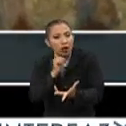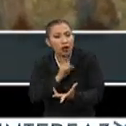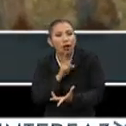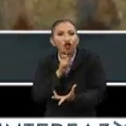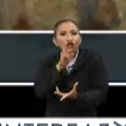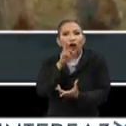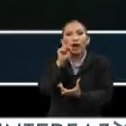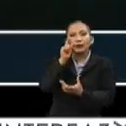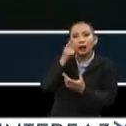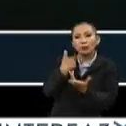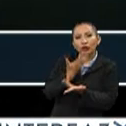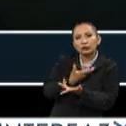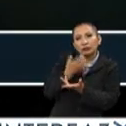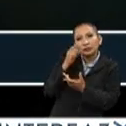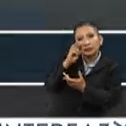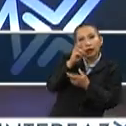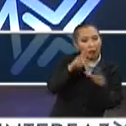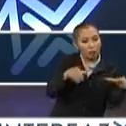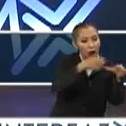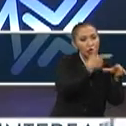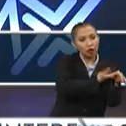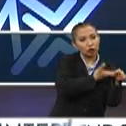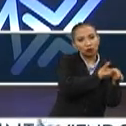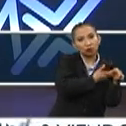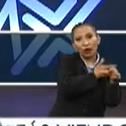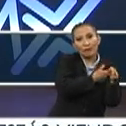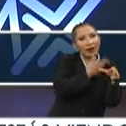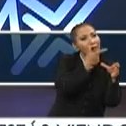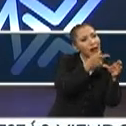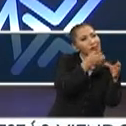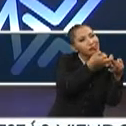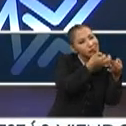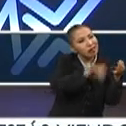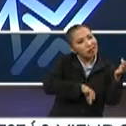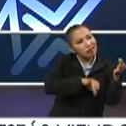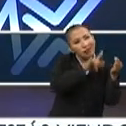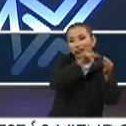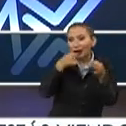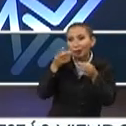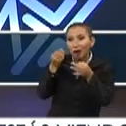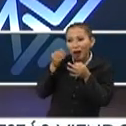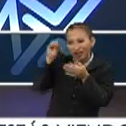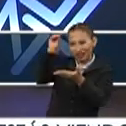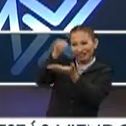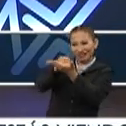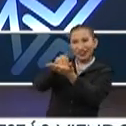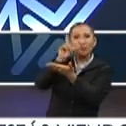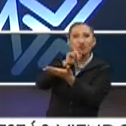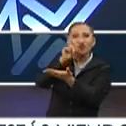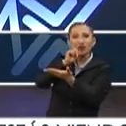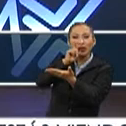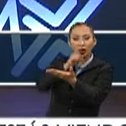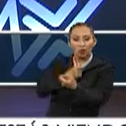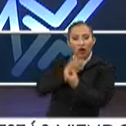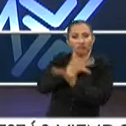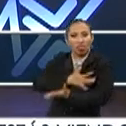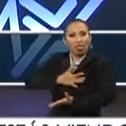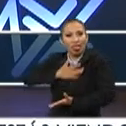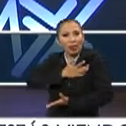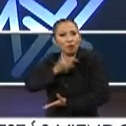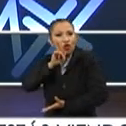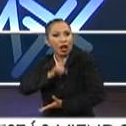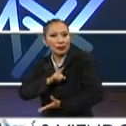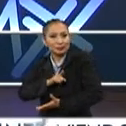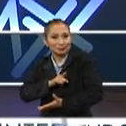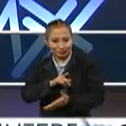al doctor Atl, que era vulcanólogo y que además supo ver en Nagui esta otra esfera pasional también, pero desde el lado femenino.